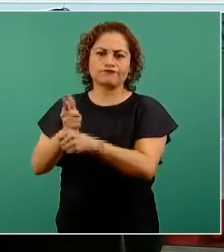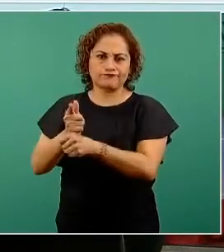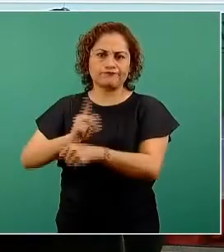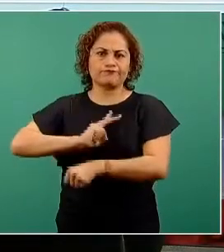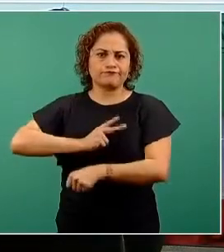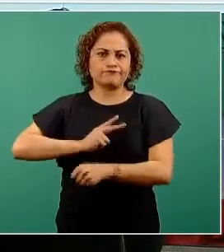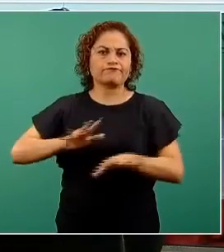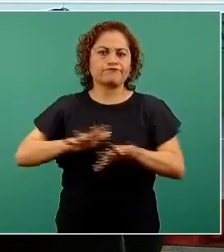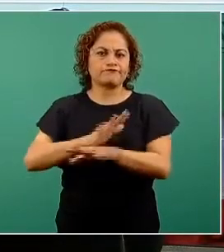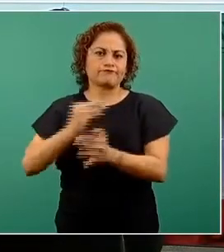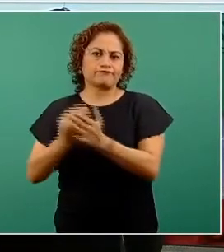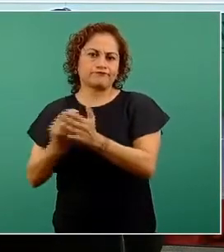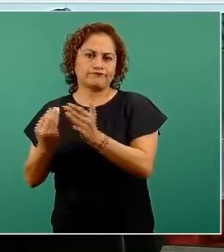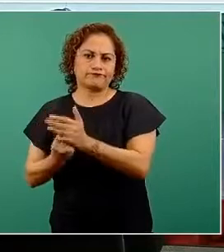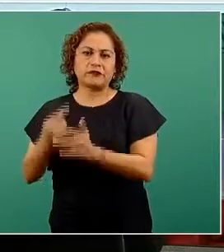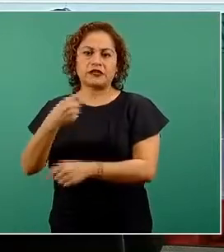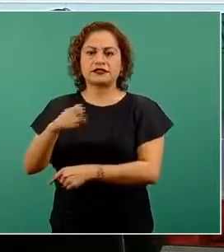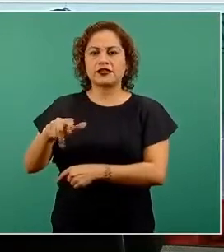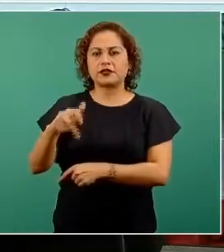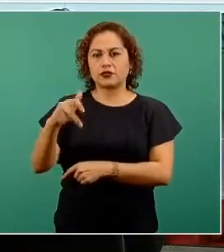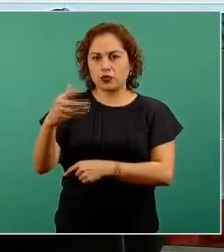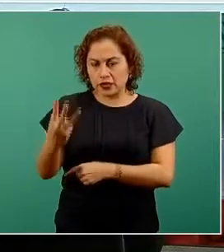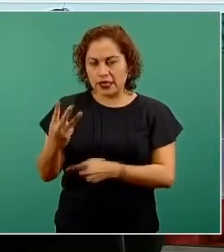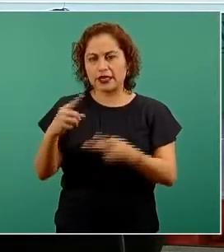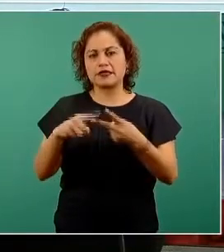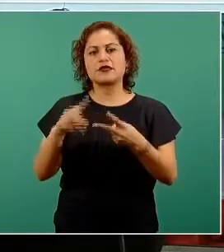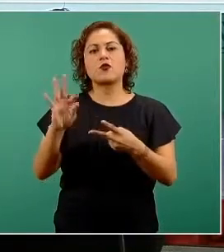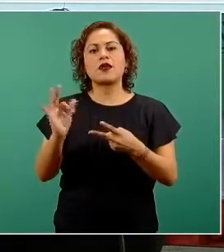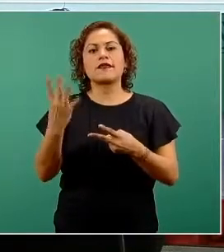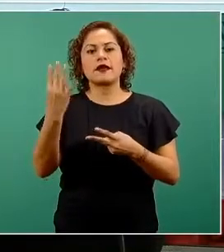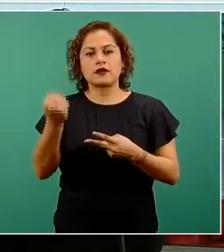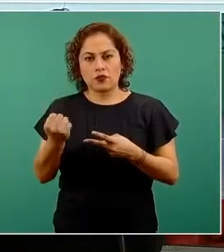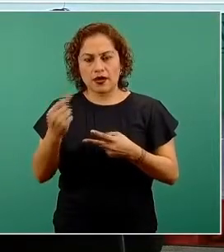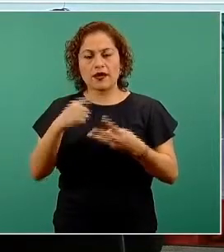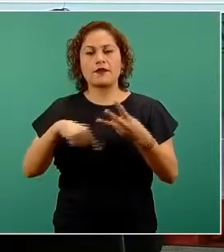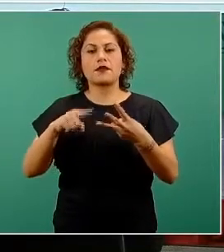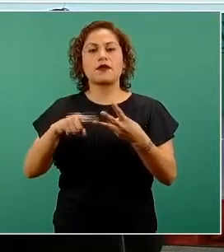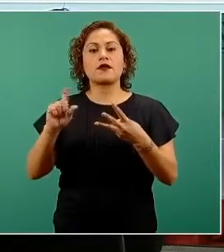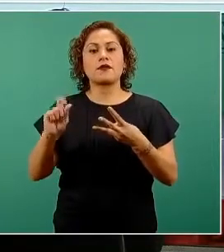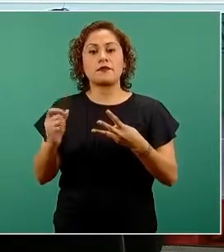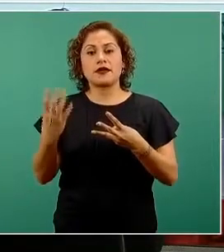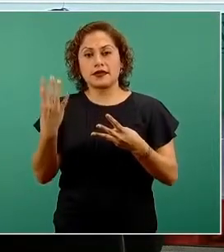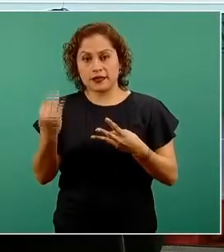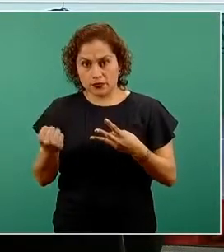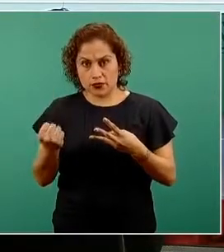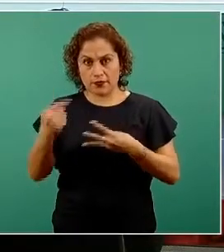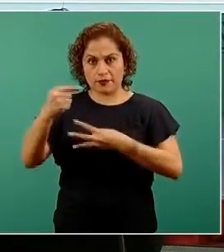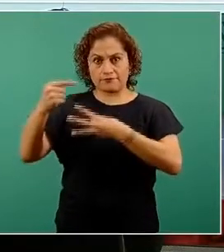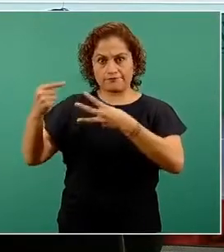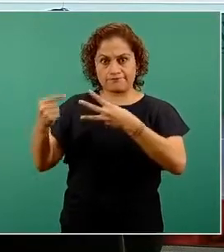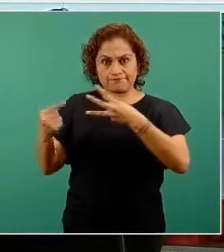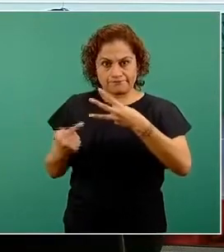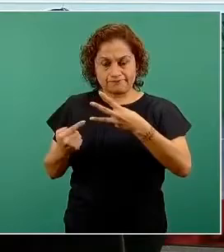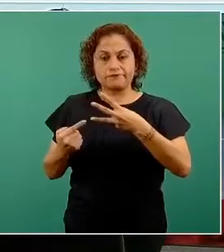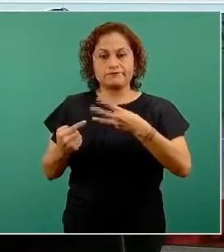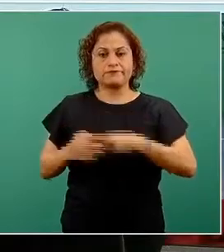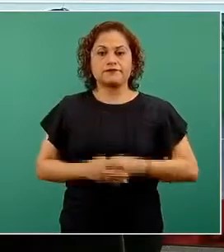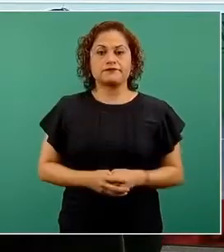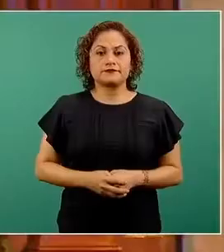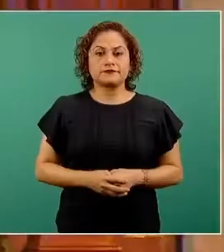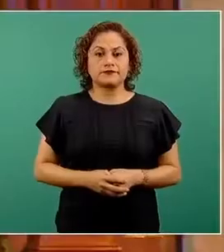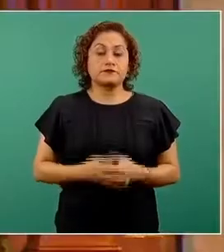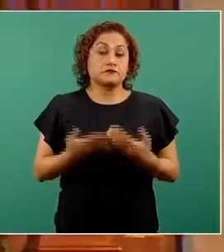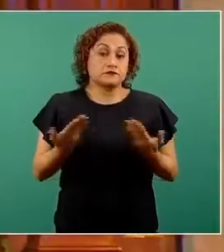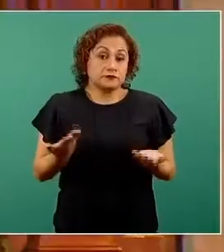identificado. 103 para la primera, 49 para la segunda, 29 para la tercera. Y a su vez, producto entonces